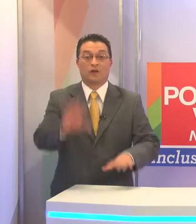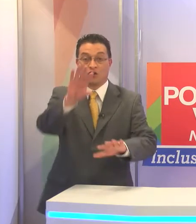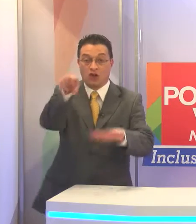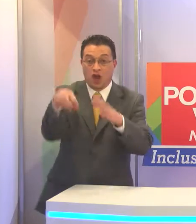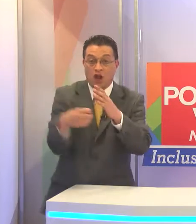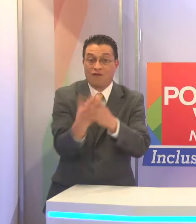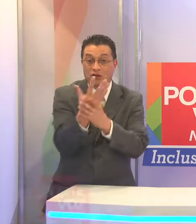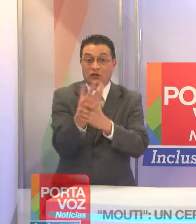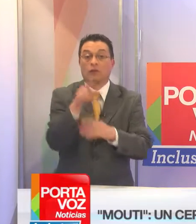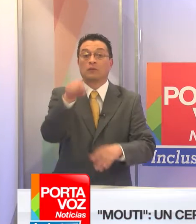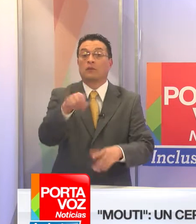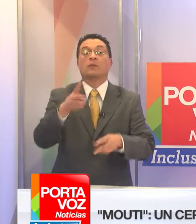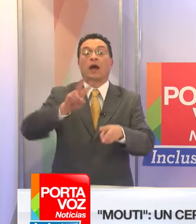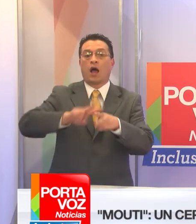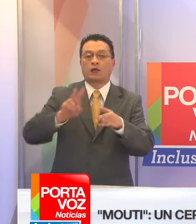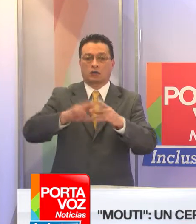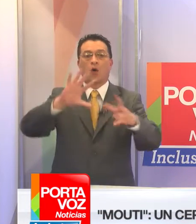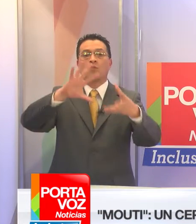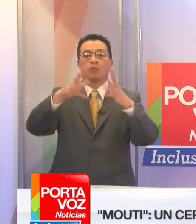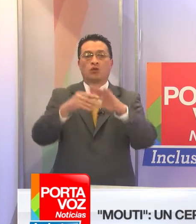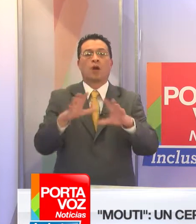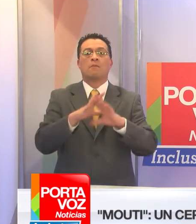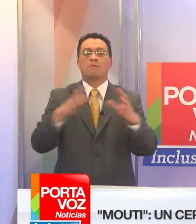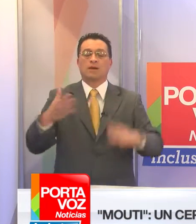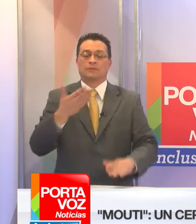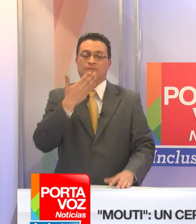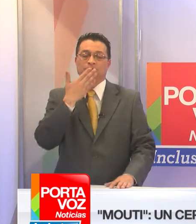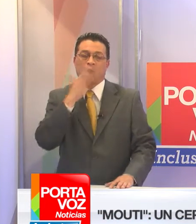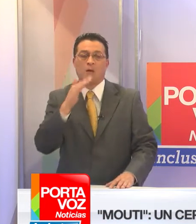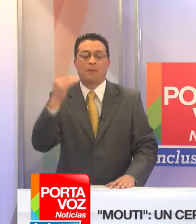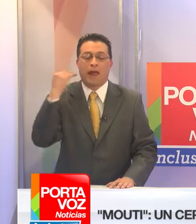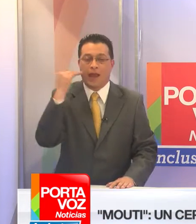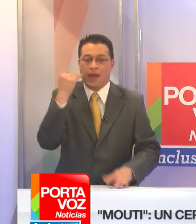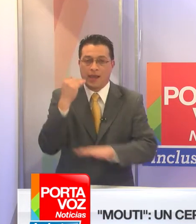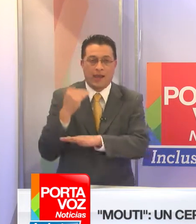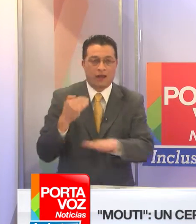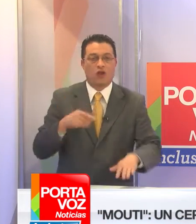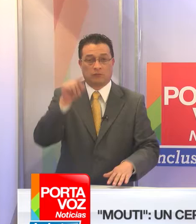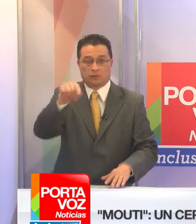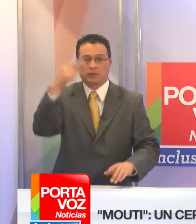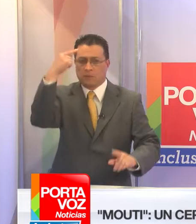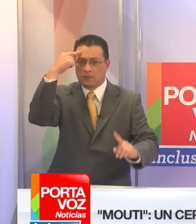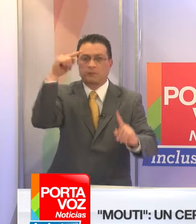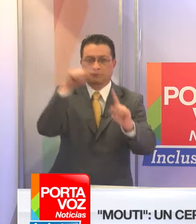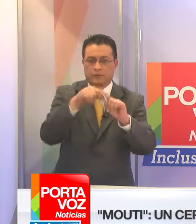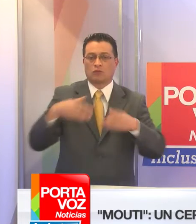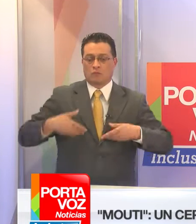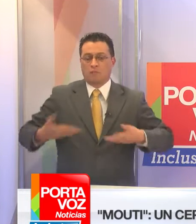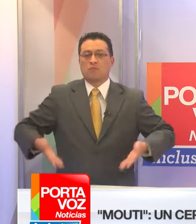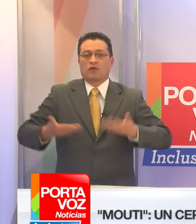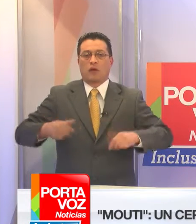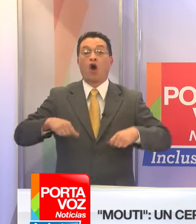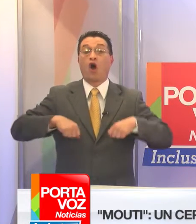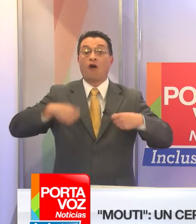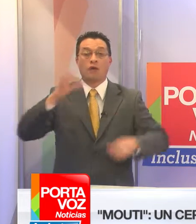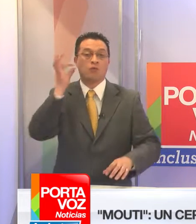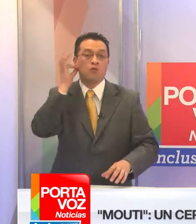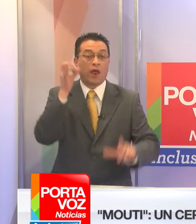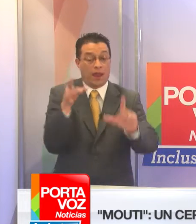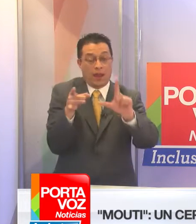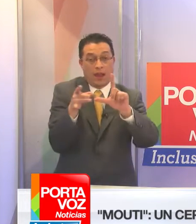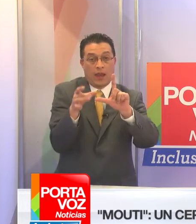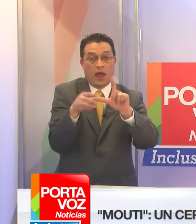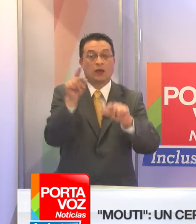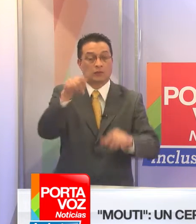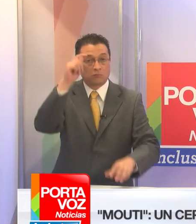Innovación para hacer el mundo más agradable para los niños. Ese es el principio que motivó a una joven de Linares a